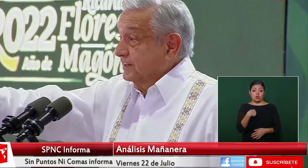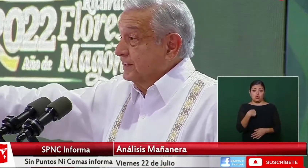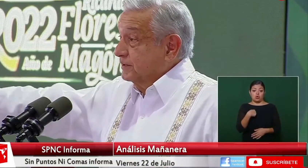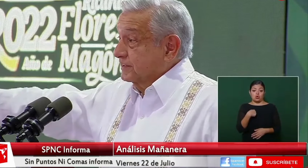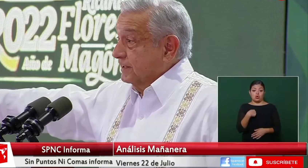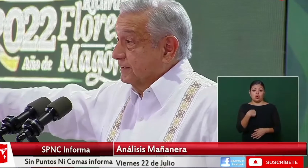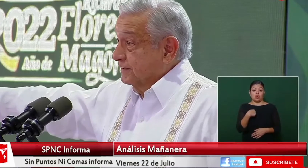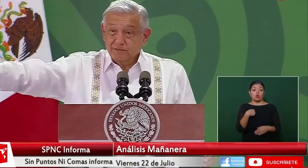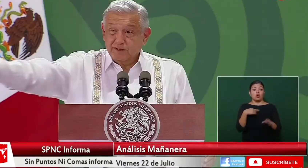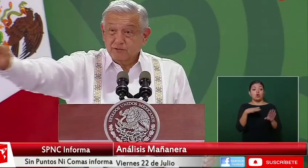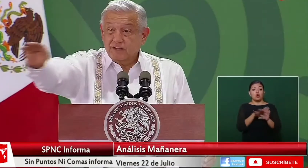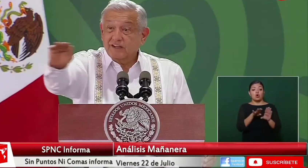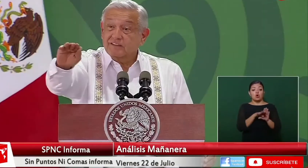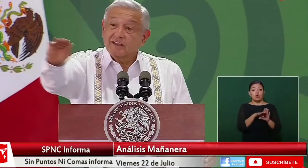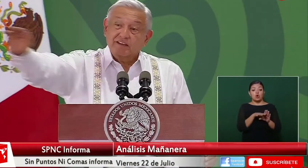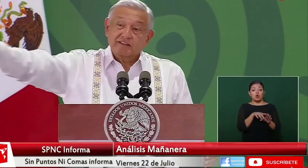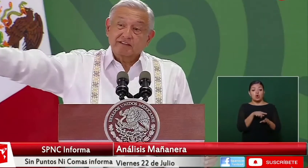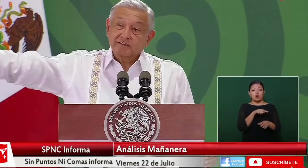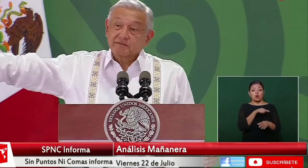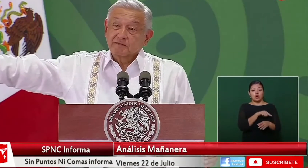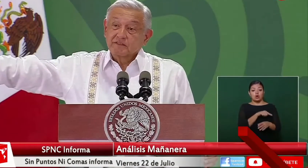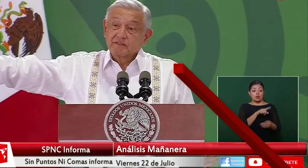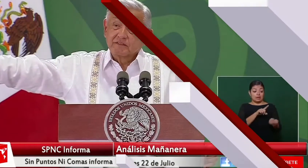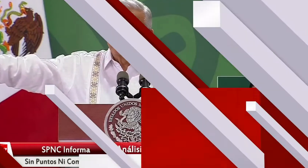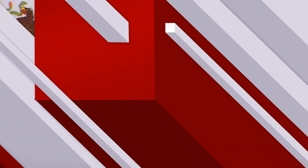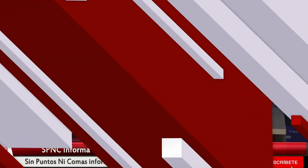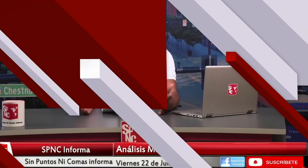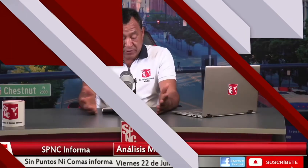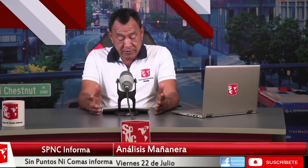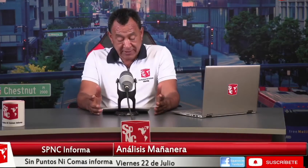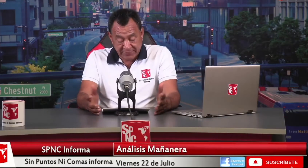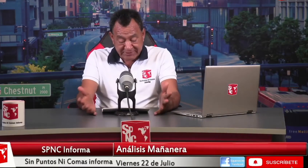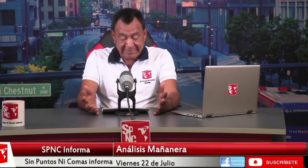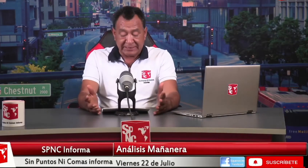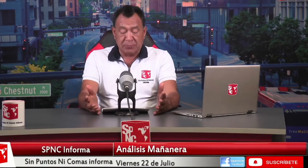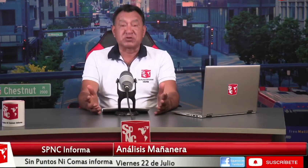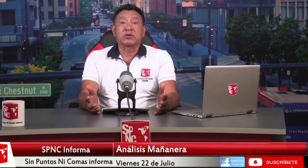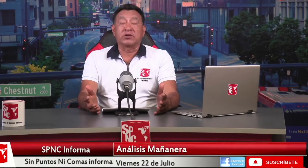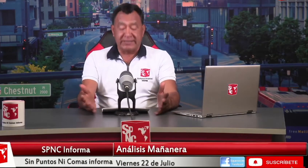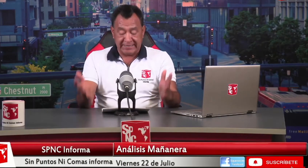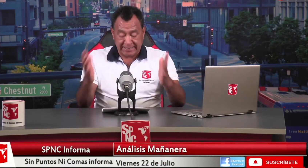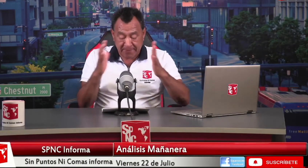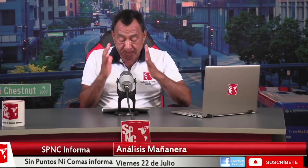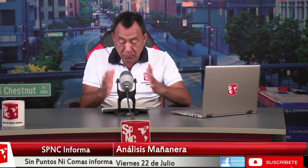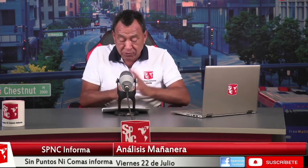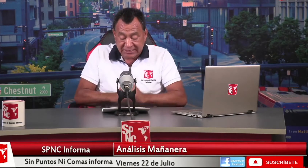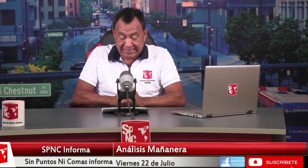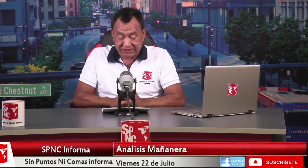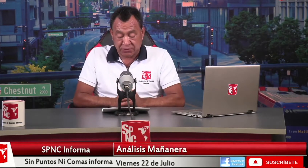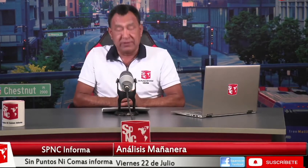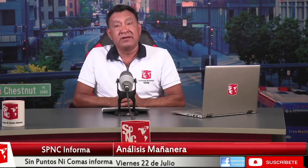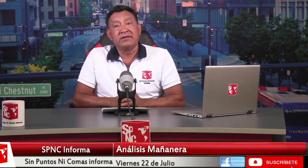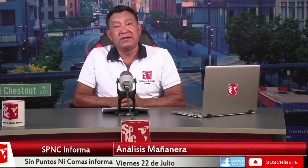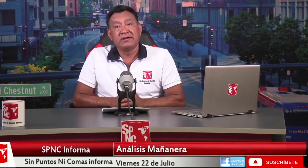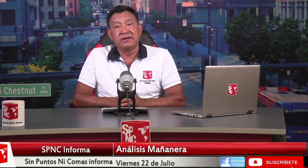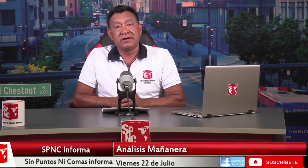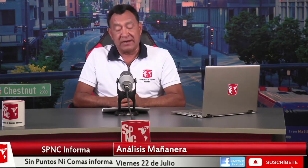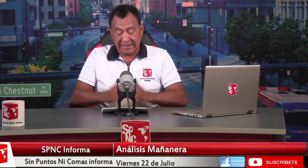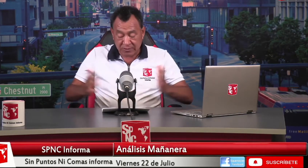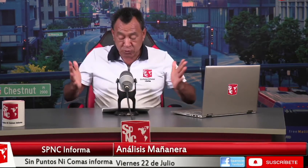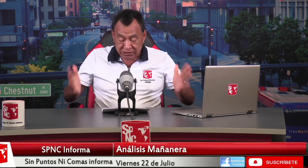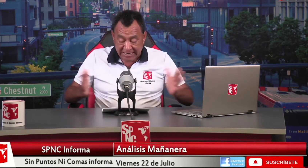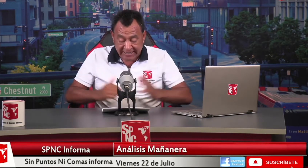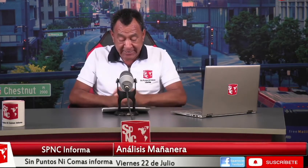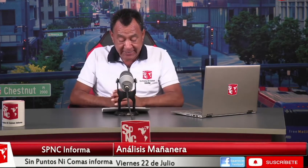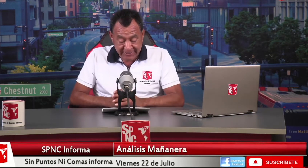de pedir la libertad para Julián Assange. Bueno, el presidente López Obrador tiene mucha razón